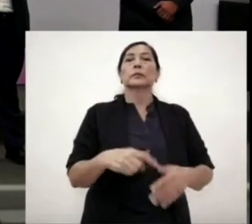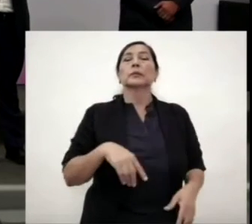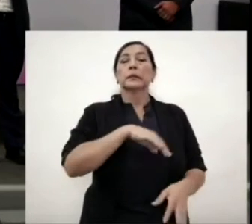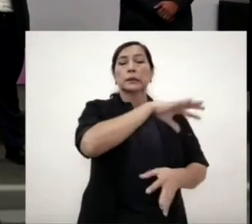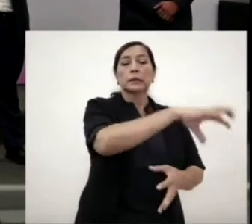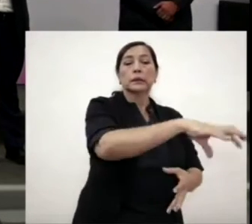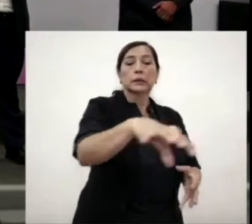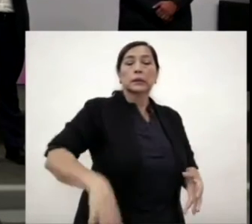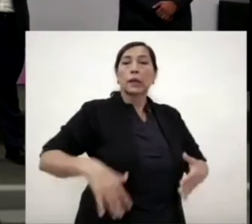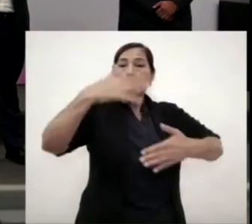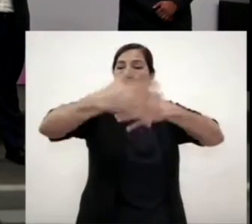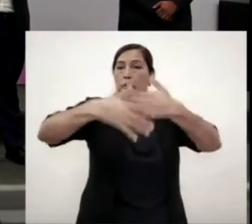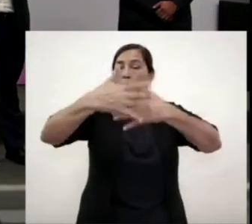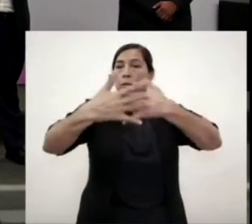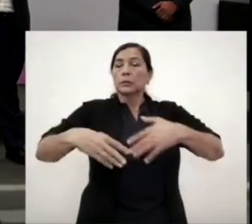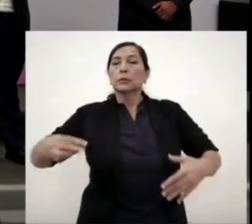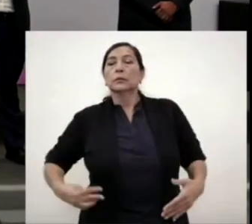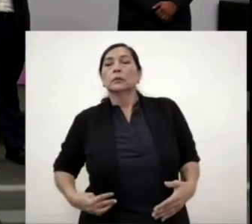un total de